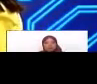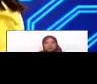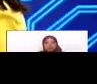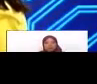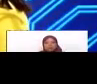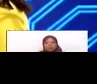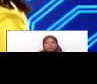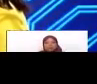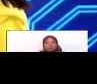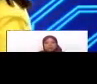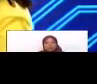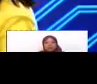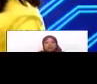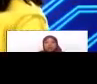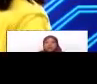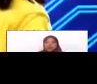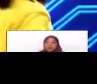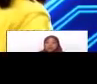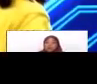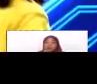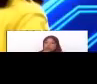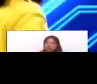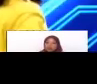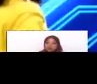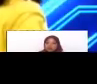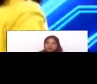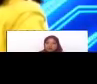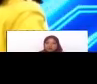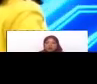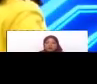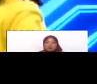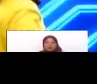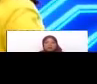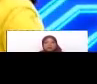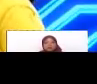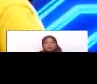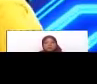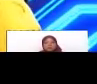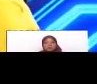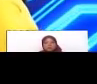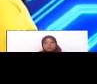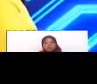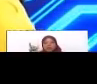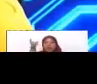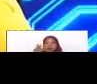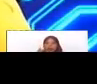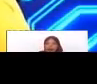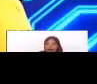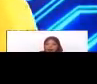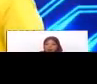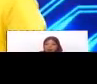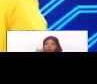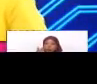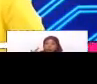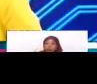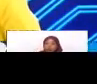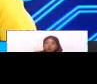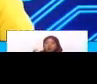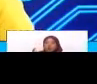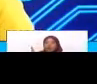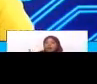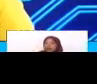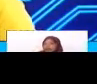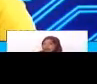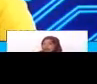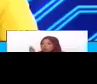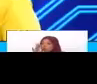Pasamos a la otra de la Agencia Venezolana de Noticias y dice vicepresidenta Delcy Rodríguez, Guyana optó por la ilegalidad y la agresión. Esto a